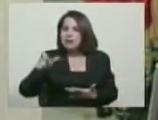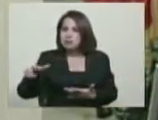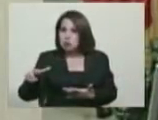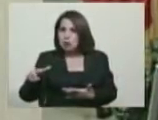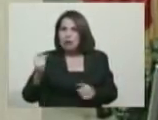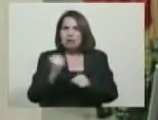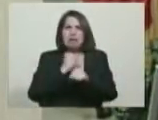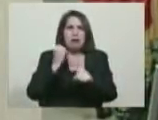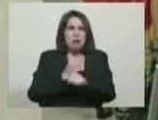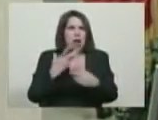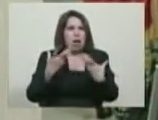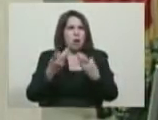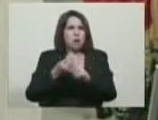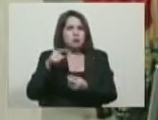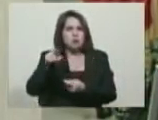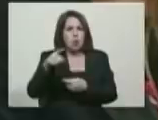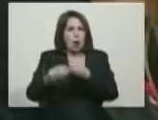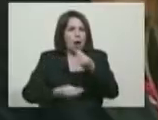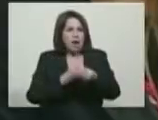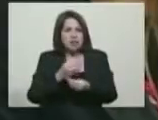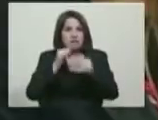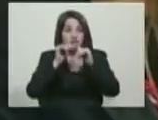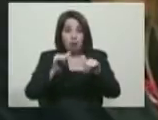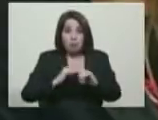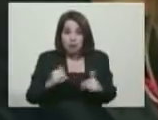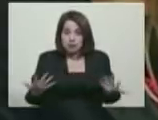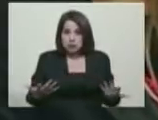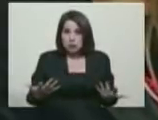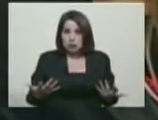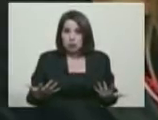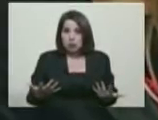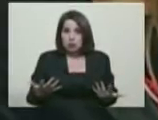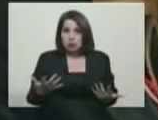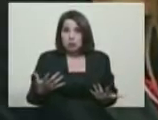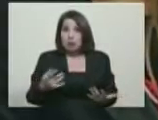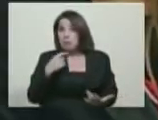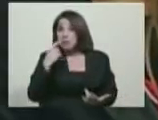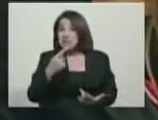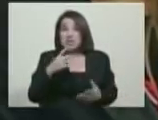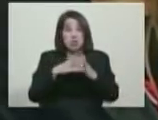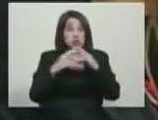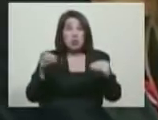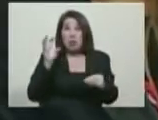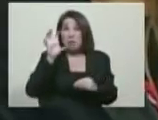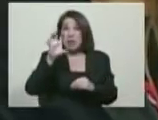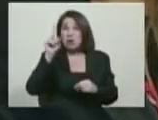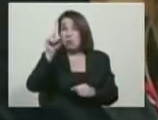hay en todo Venezuela? He pedido información, él me ha dicho que en todo el país hay como